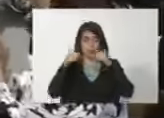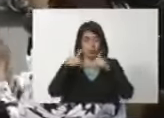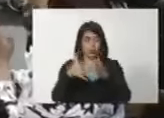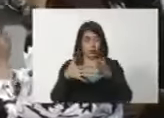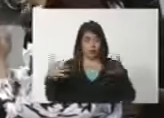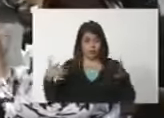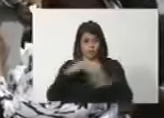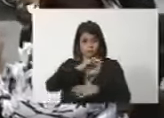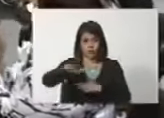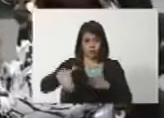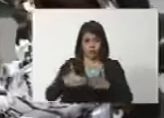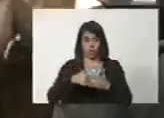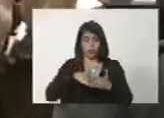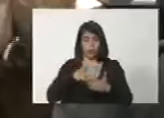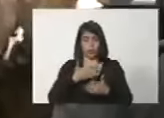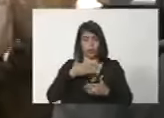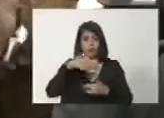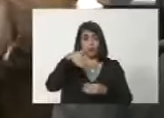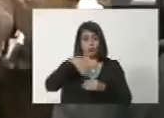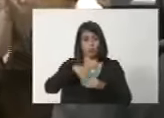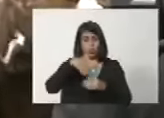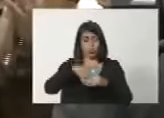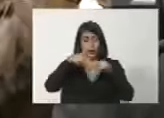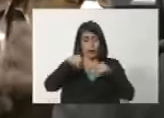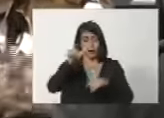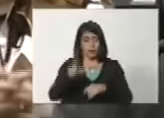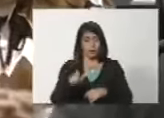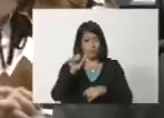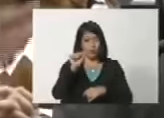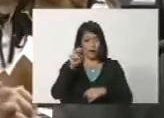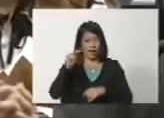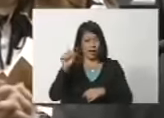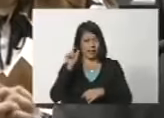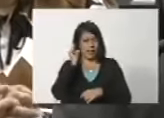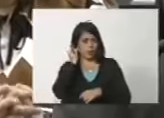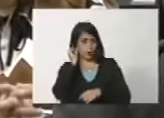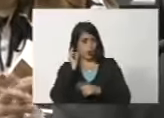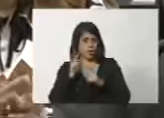gran plenaria que podamos votar por esta compañera que además tiene